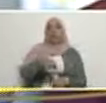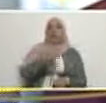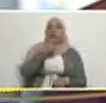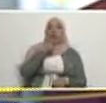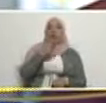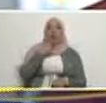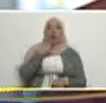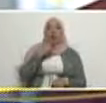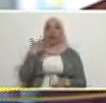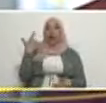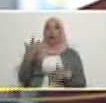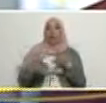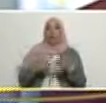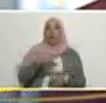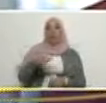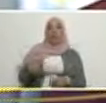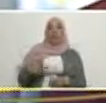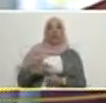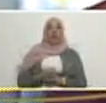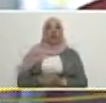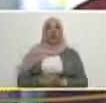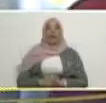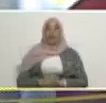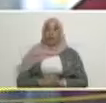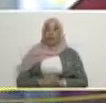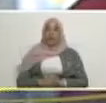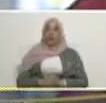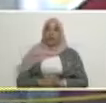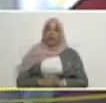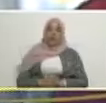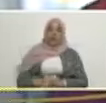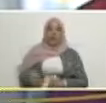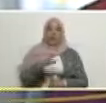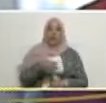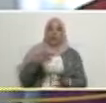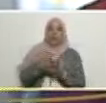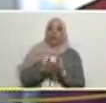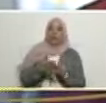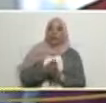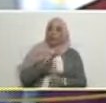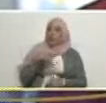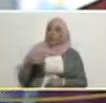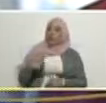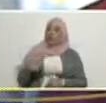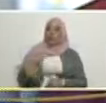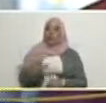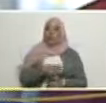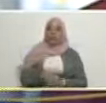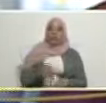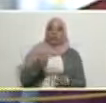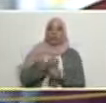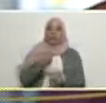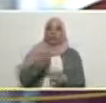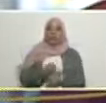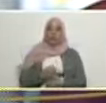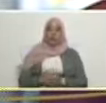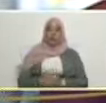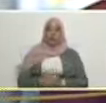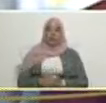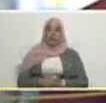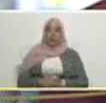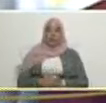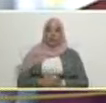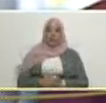la posibilidad de que se desarrolle nuevamente este congreso, significa que usted le está brindando nuevamente